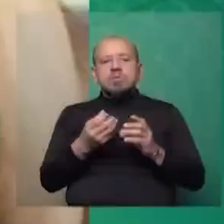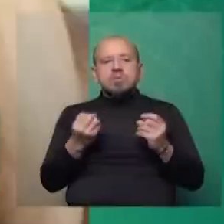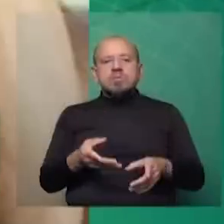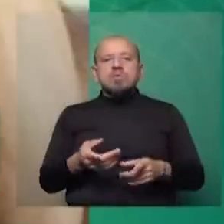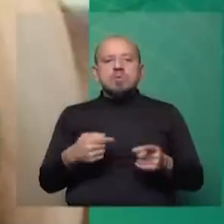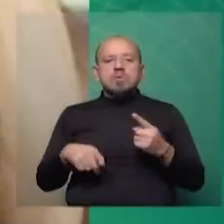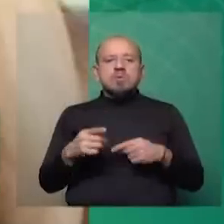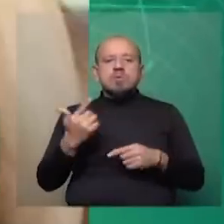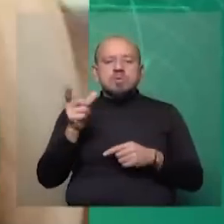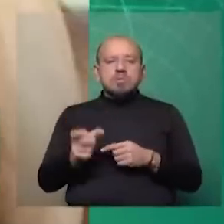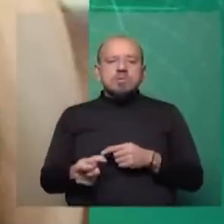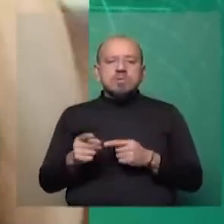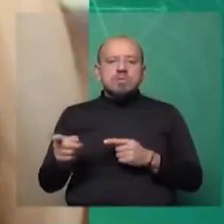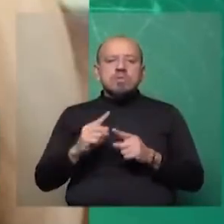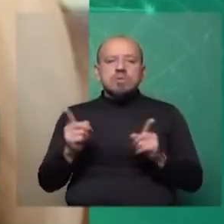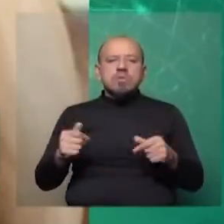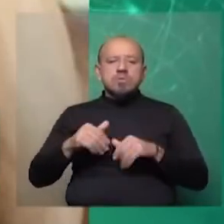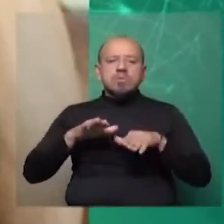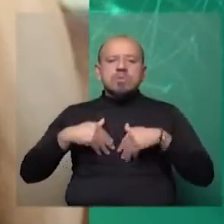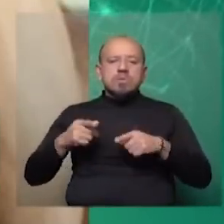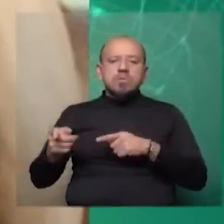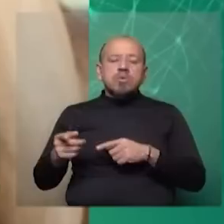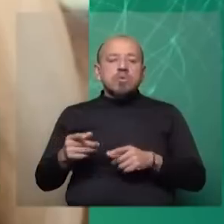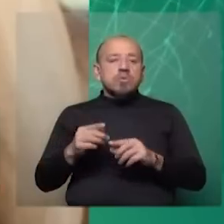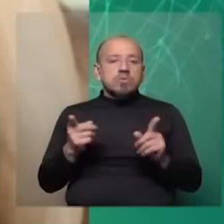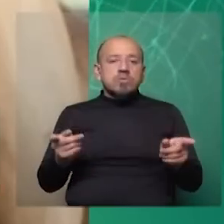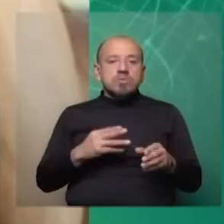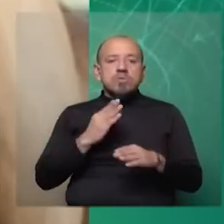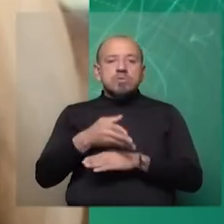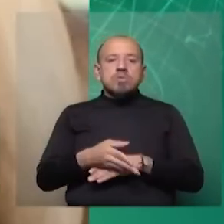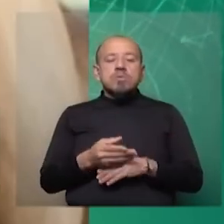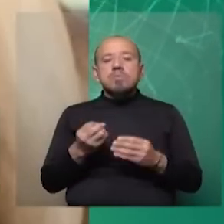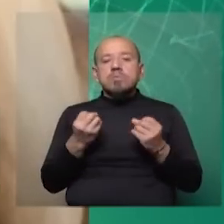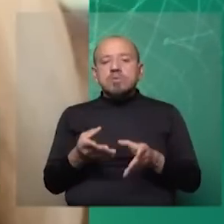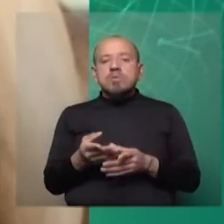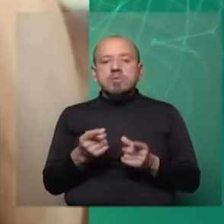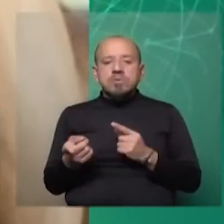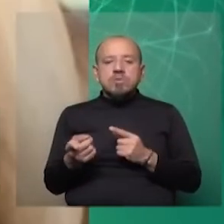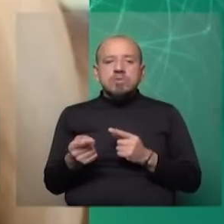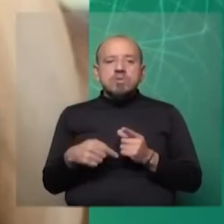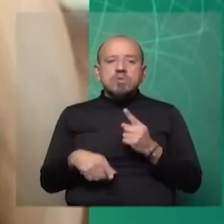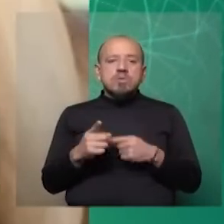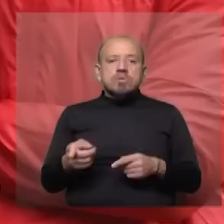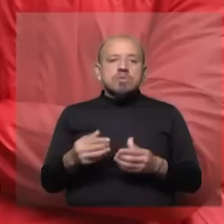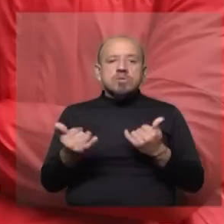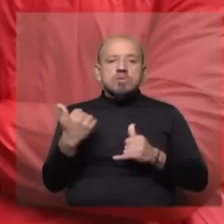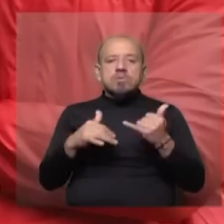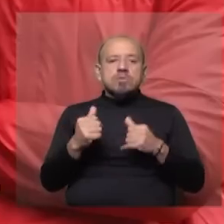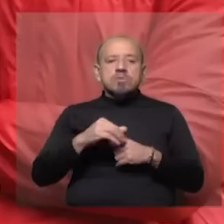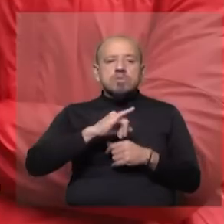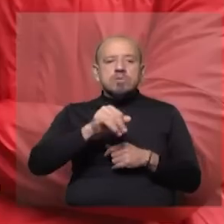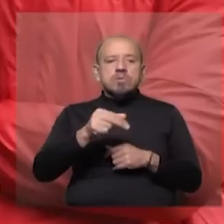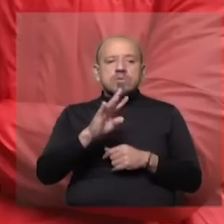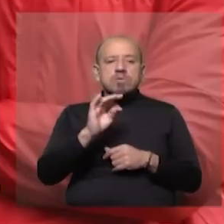matrimonio con la persona y no con su patrimonio y aseguró no tener acceso al mismo Por ende no estoy en condiciones de informar a la jutep en la